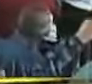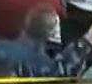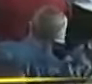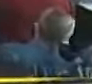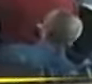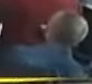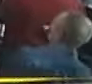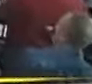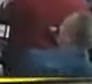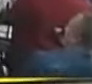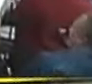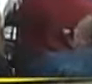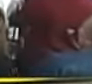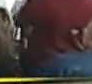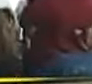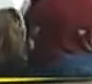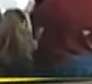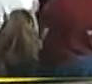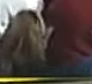Nacional Electoral.